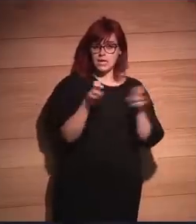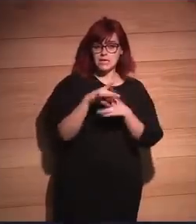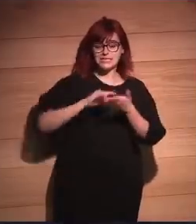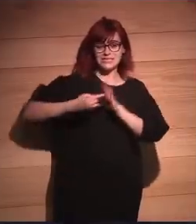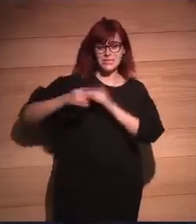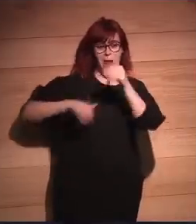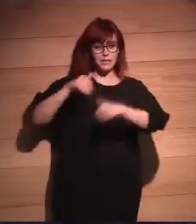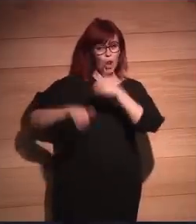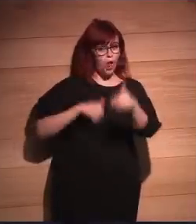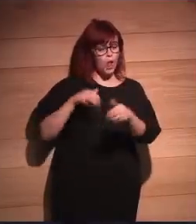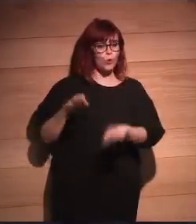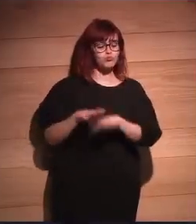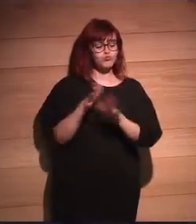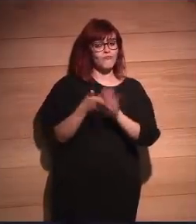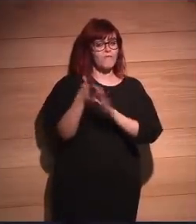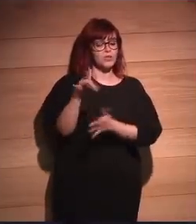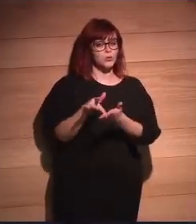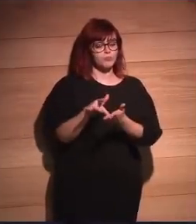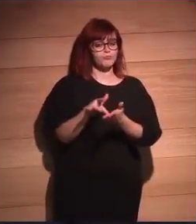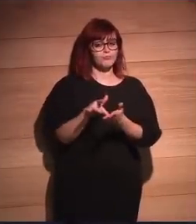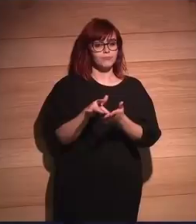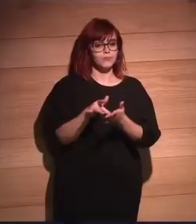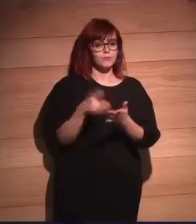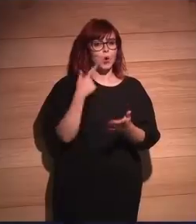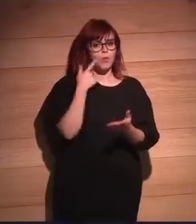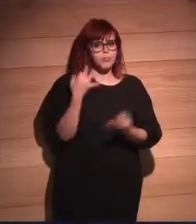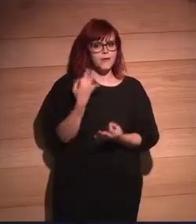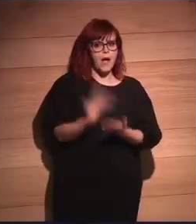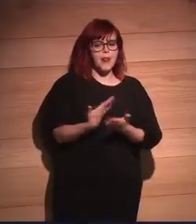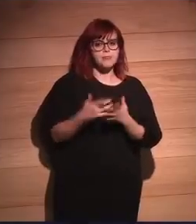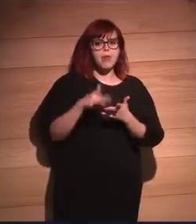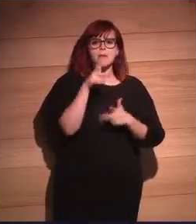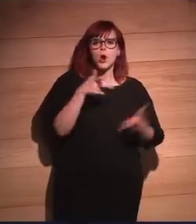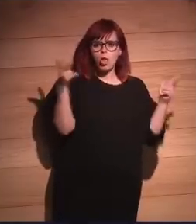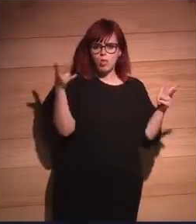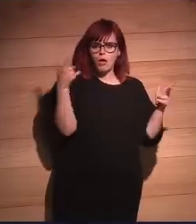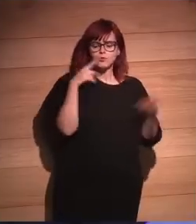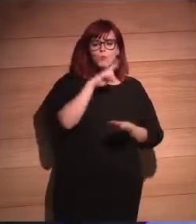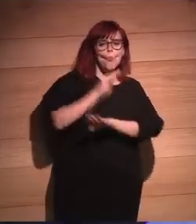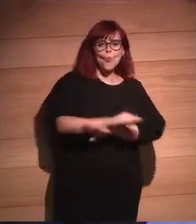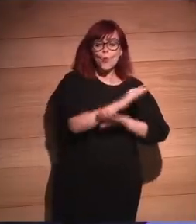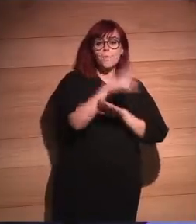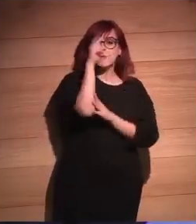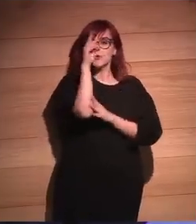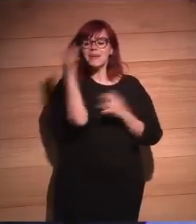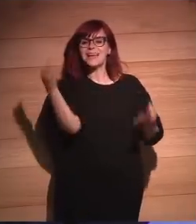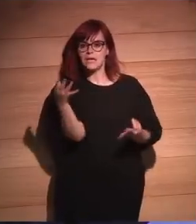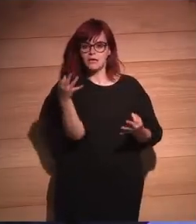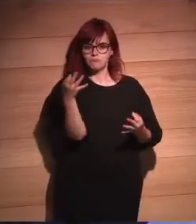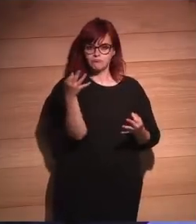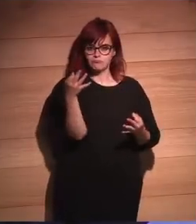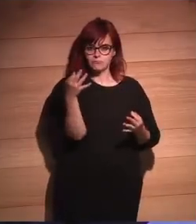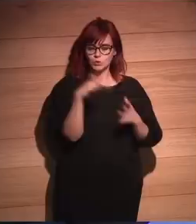el sistema electoral transcurra con garantías democráticas. ¿Y qué le preocupa? Le preocupan